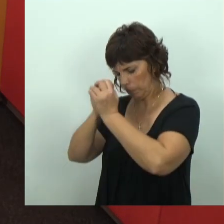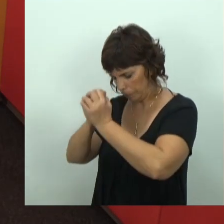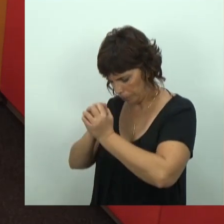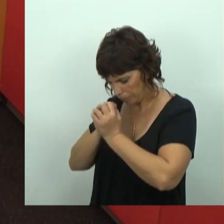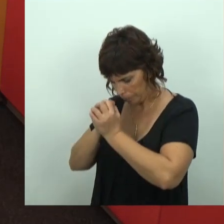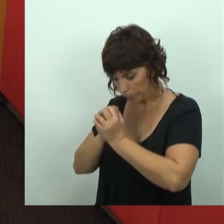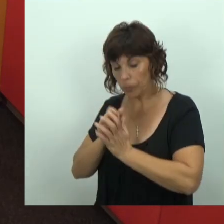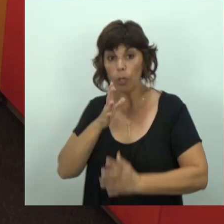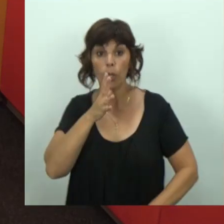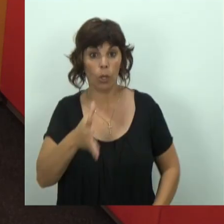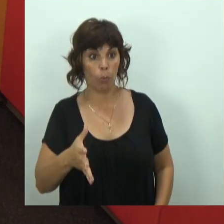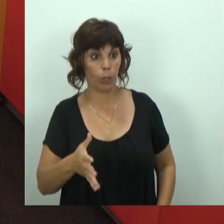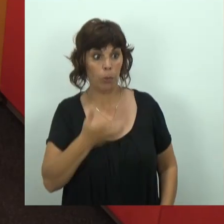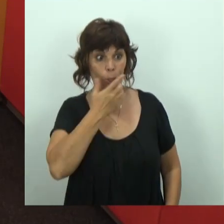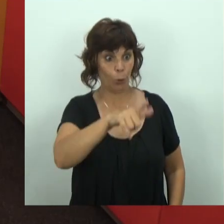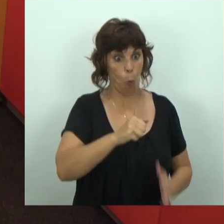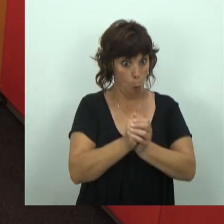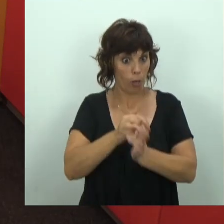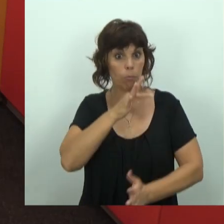porque hay promesas para los que oran.